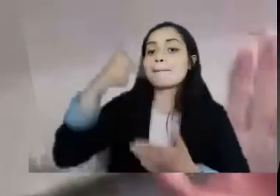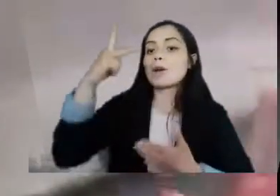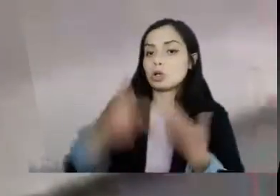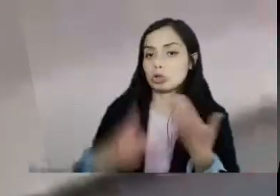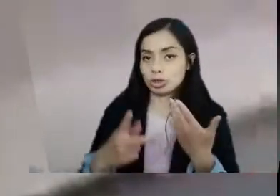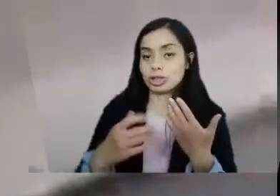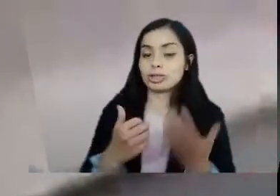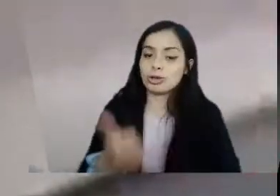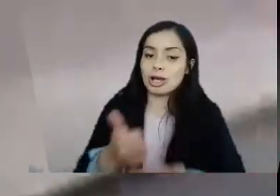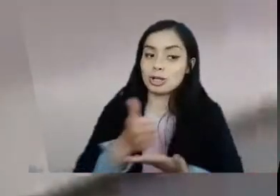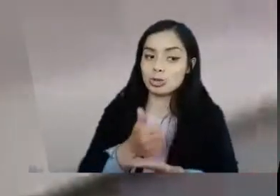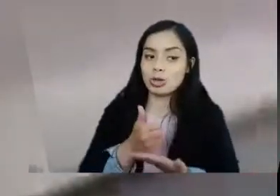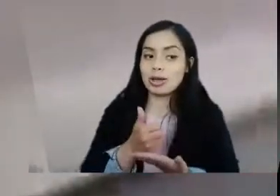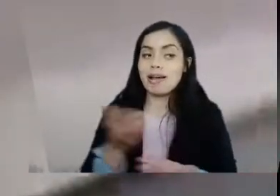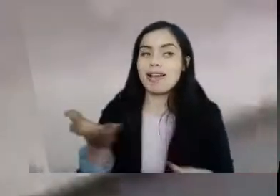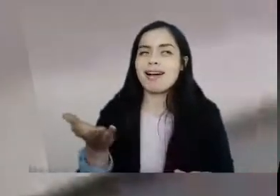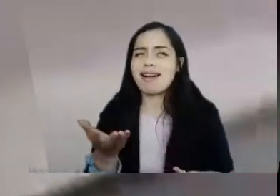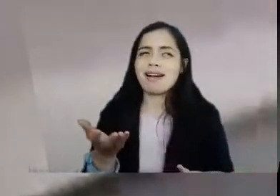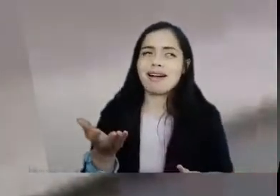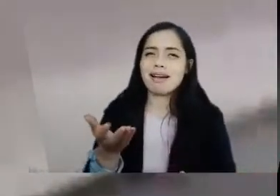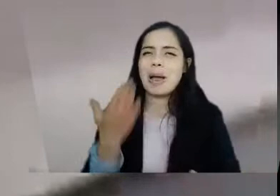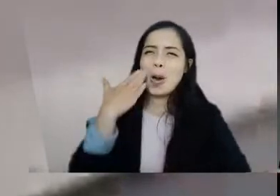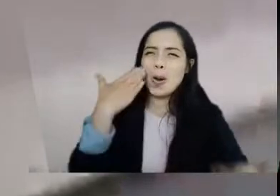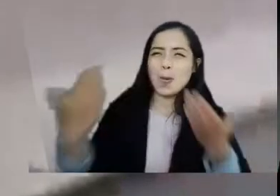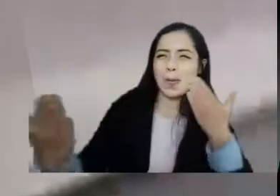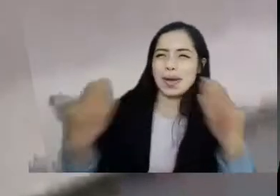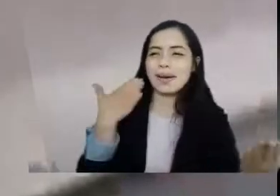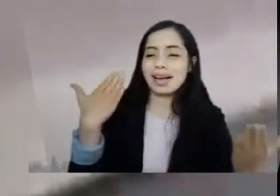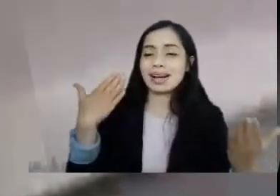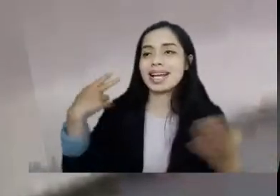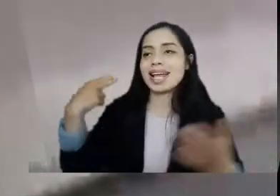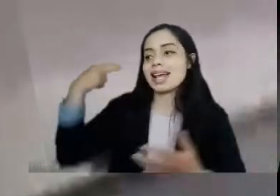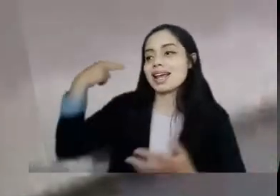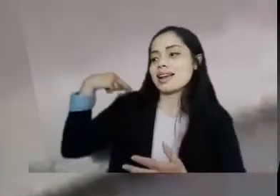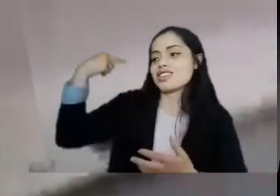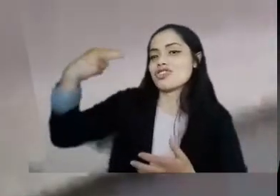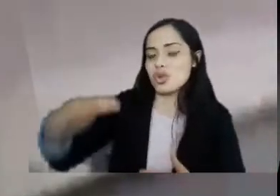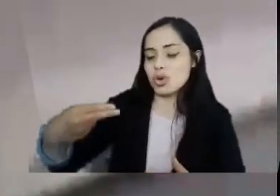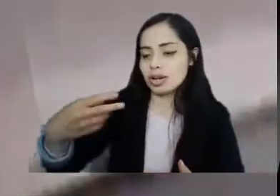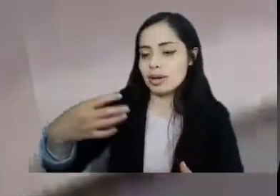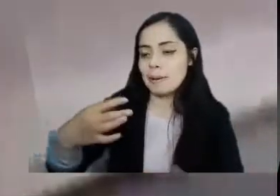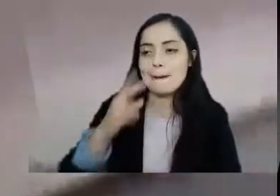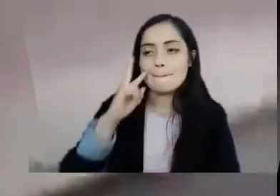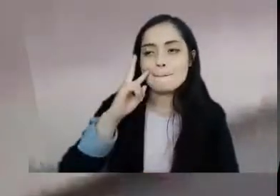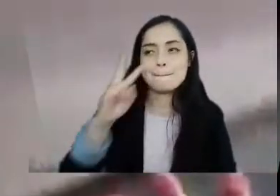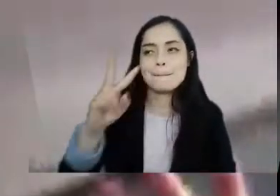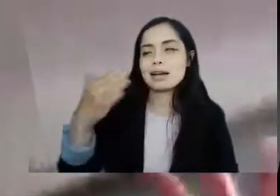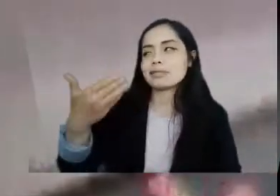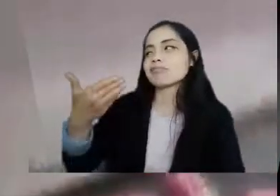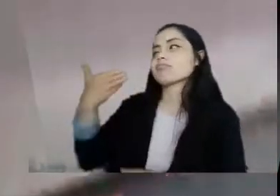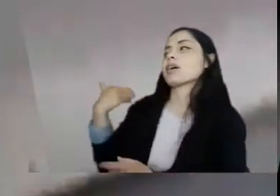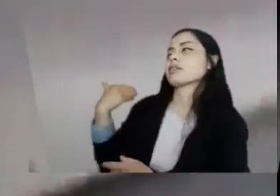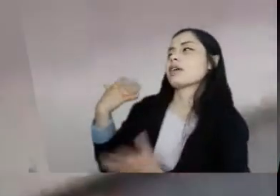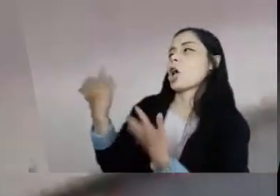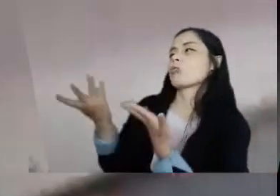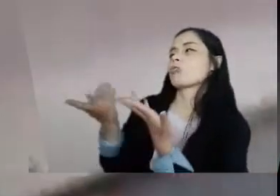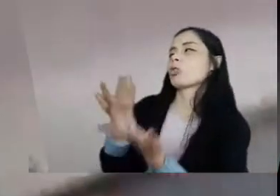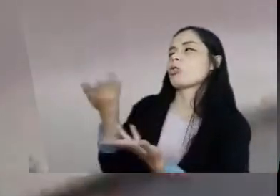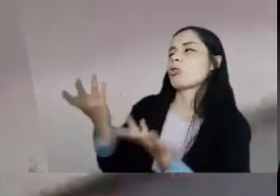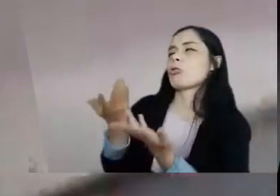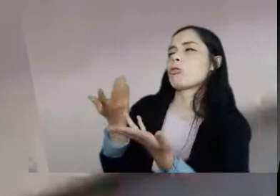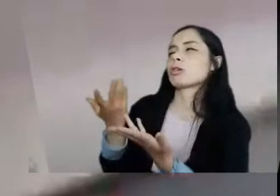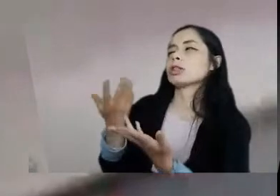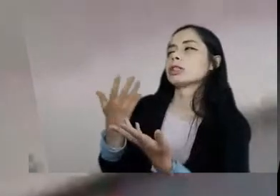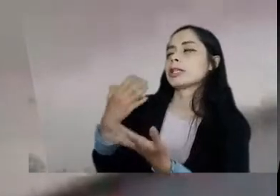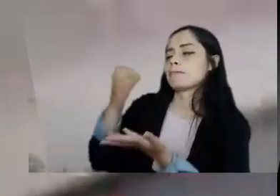punto de comparación histórico que nos permite mirar al pasado en temas biológicos, cambios de las poblaciones de